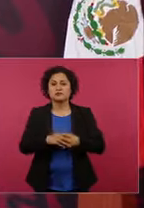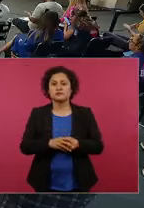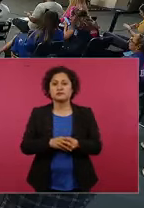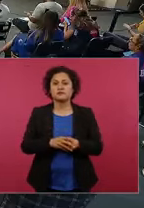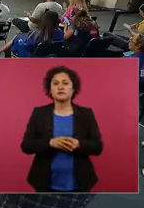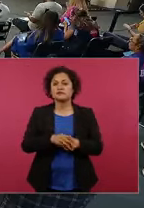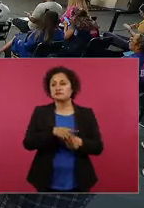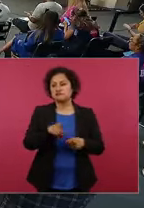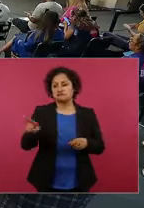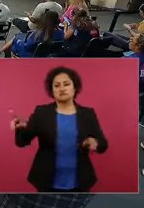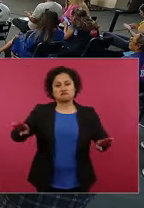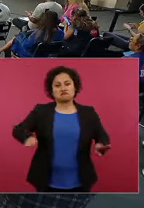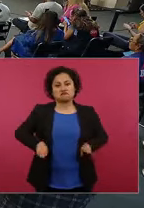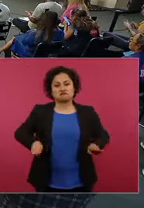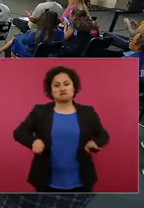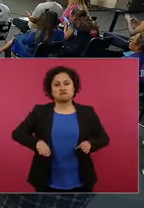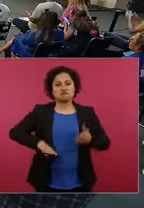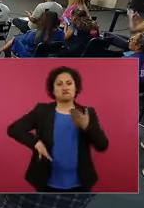en contra.